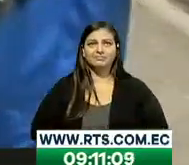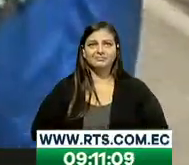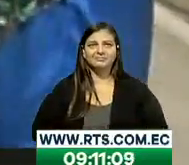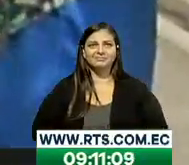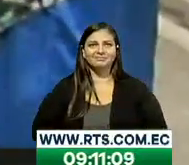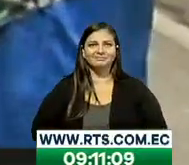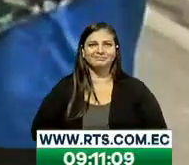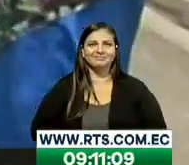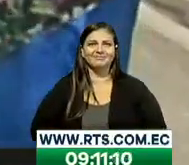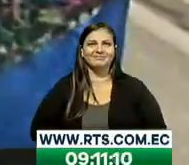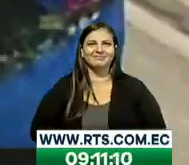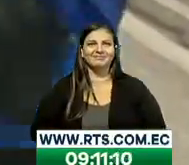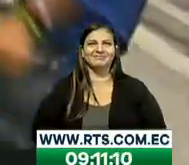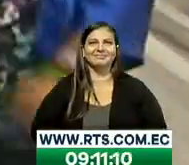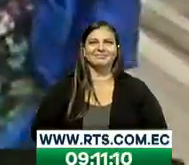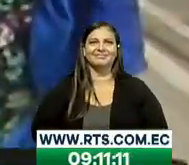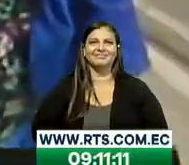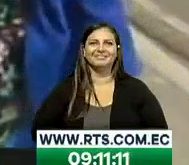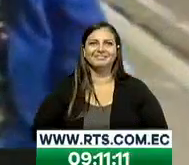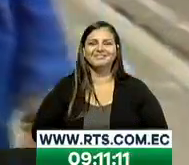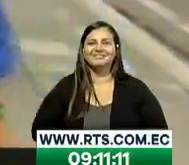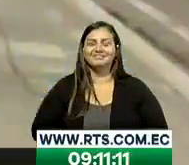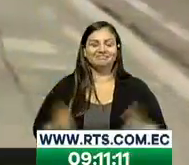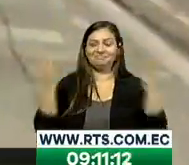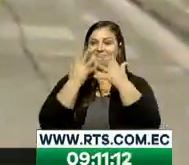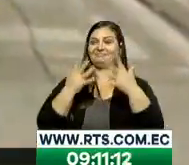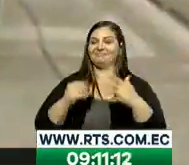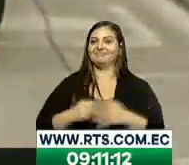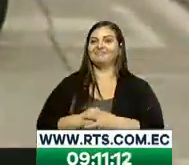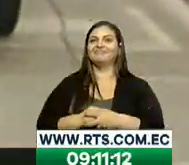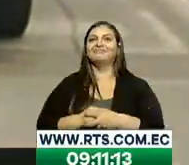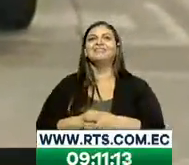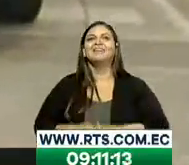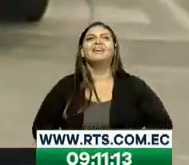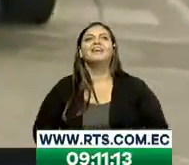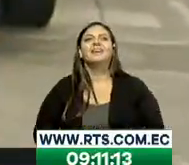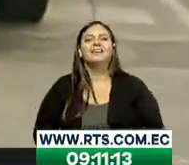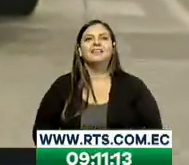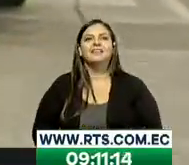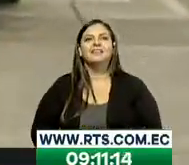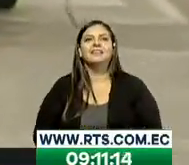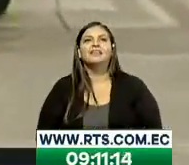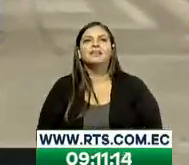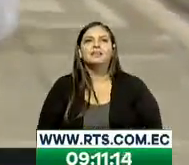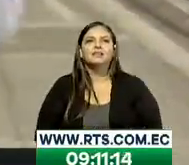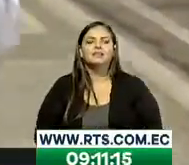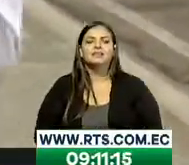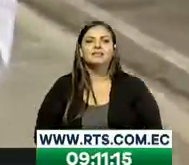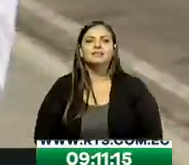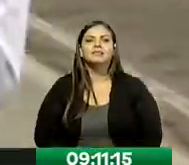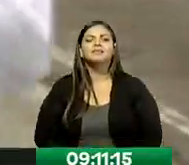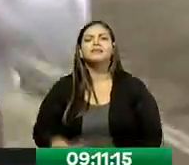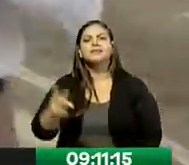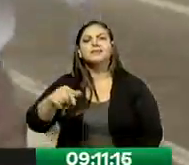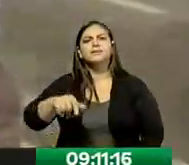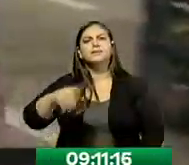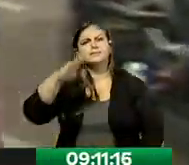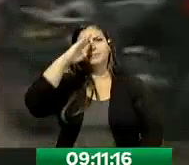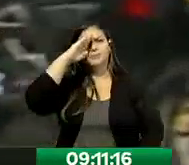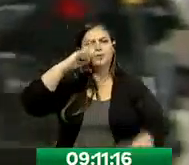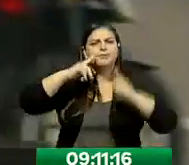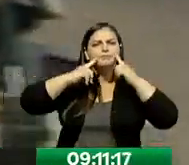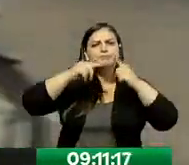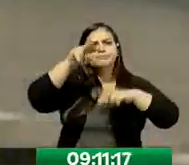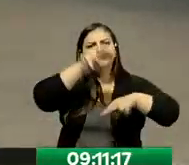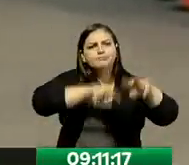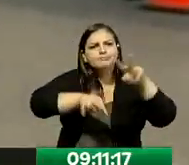otro colega camarógrafo que está por acá. Miren ustedes, nosotros en estos instantes continuamos con esta operación. Ellos felices